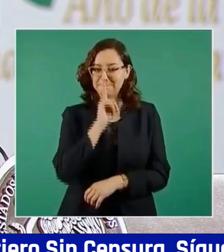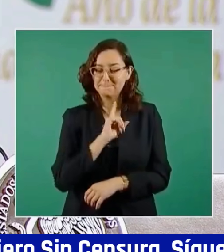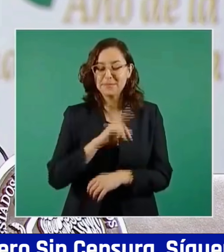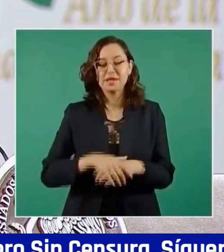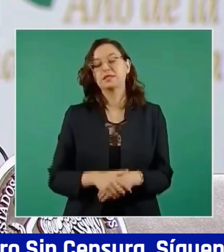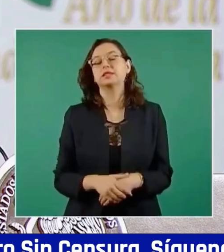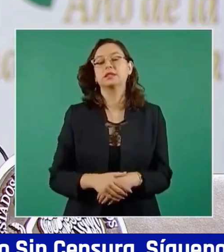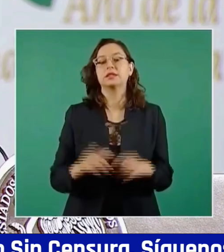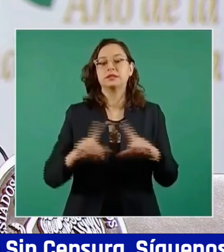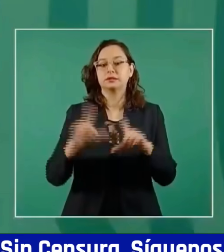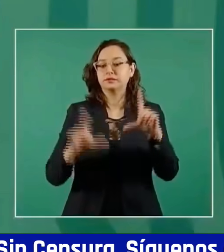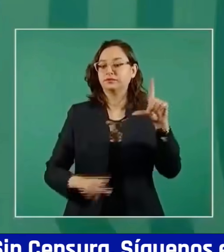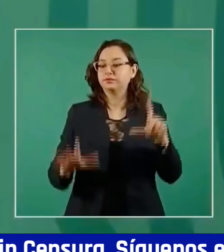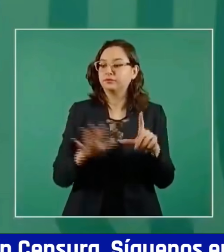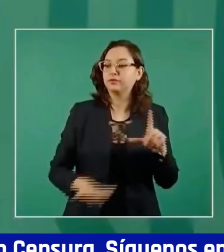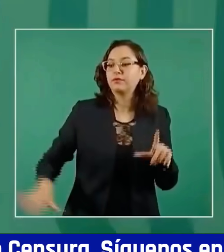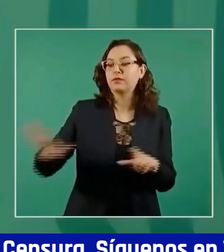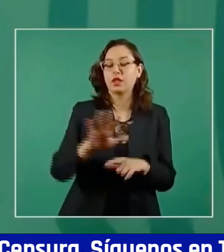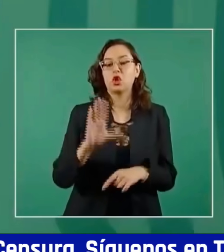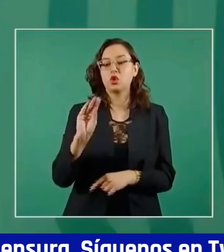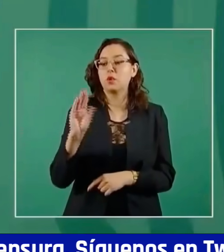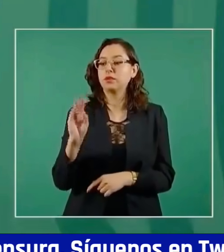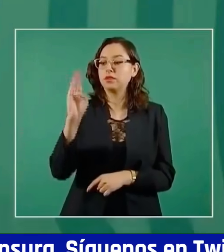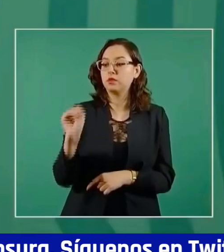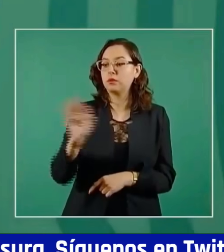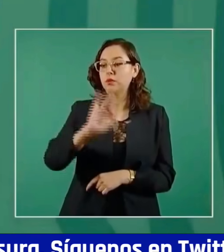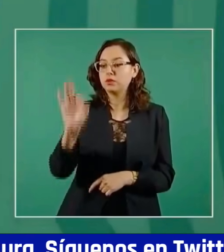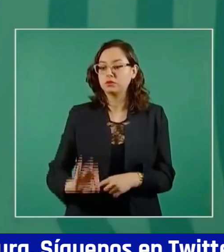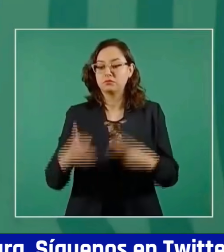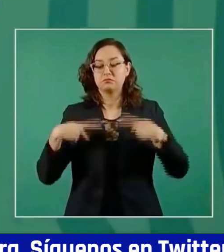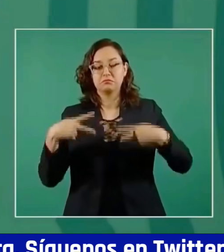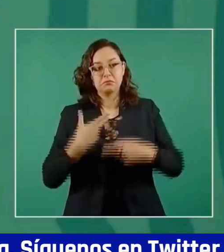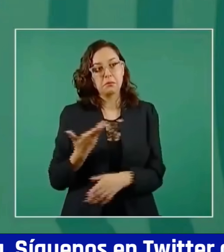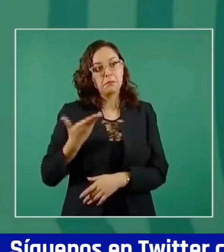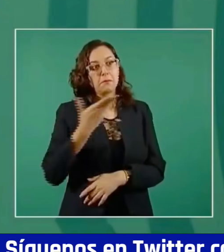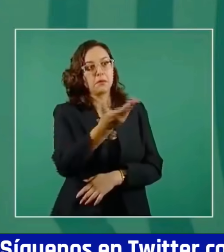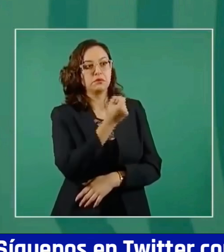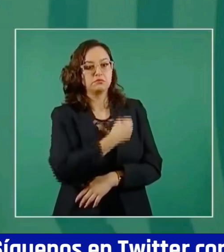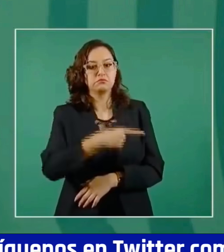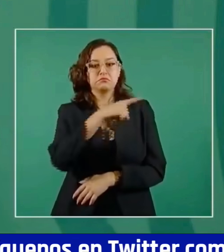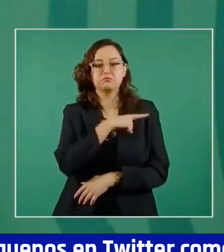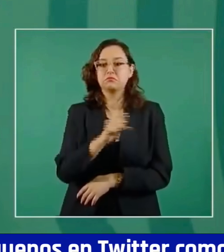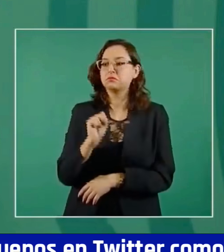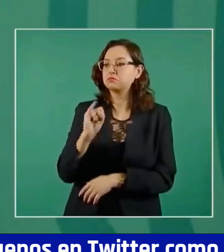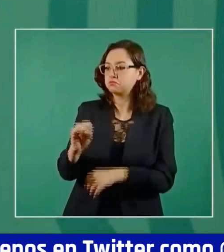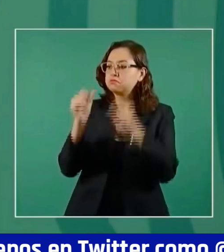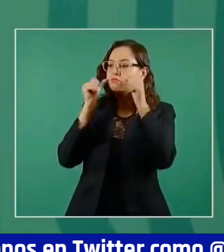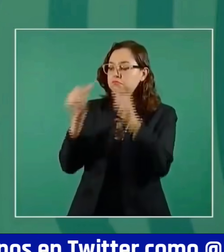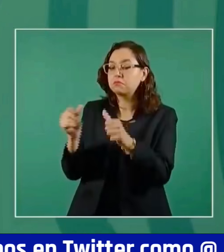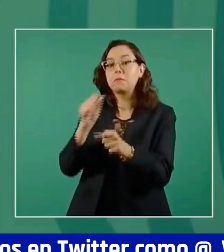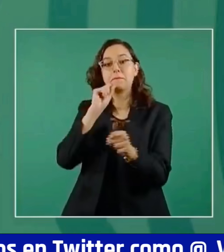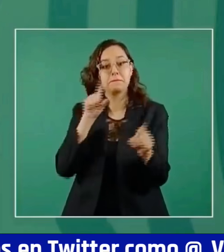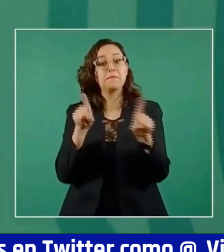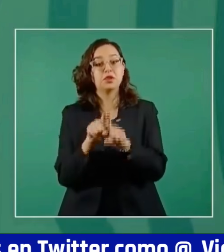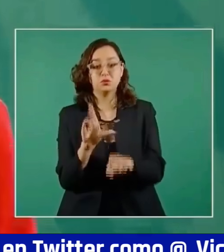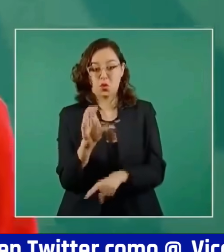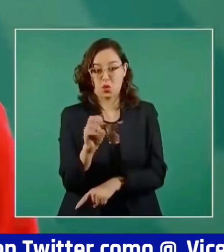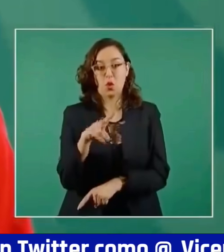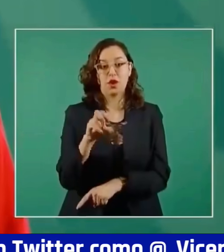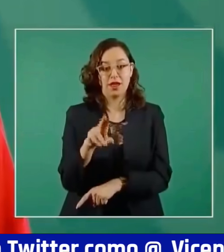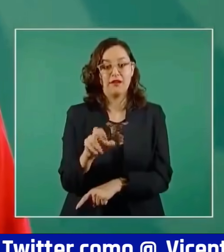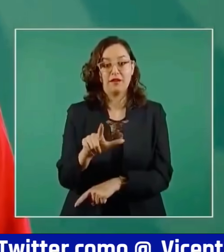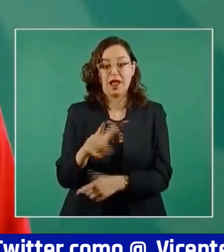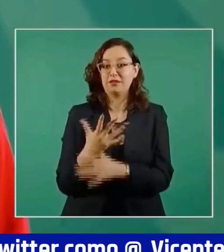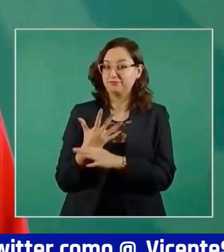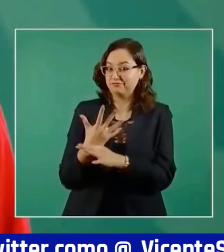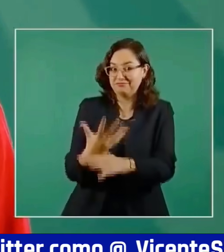99% de los mexicanos que demandaron un servicio de salud fueron atendidos según los mismos datos de Coneval. Hoy